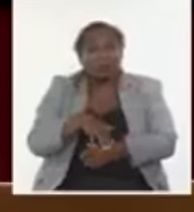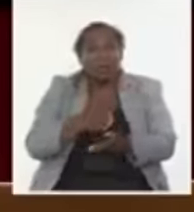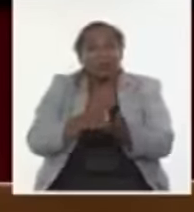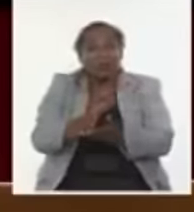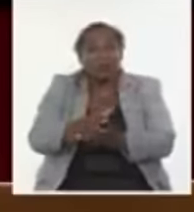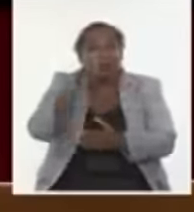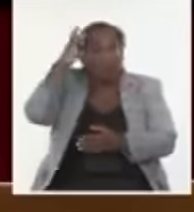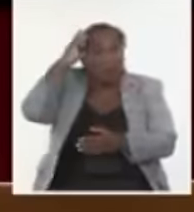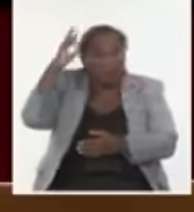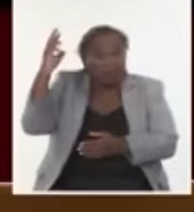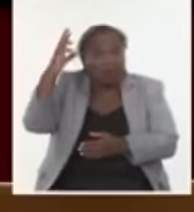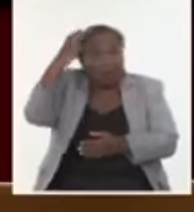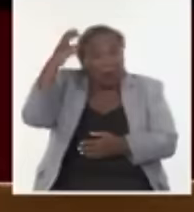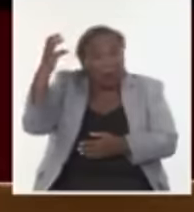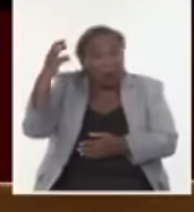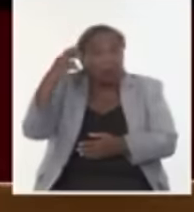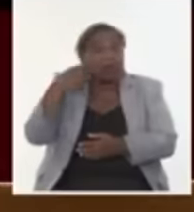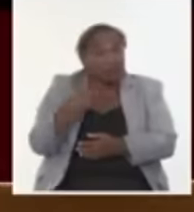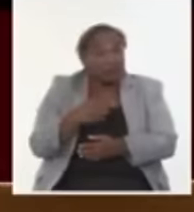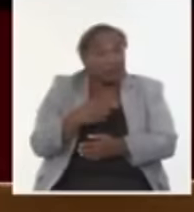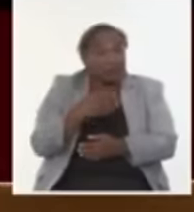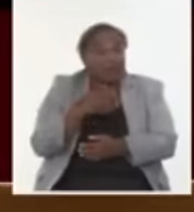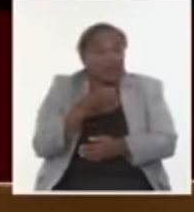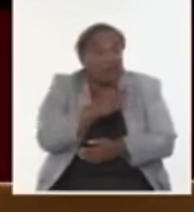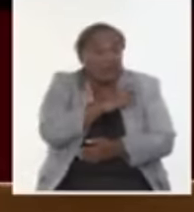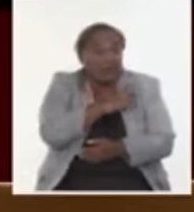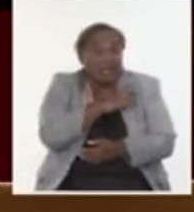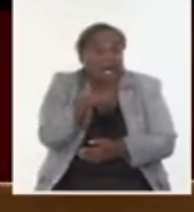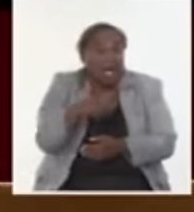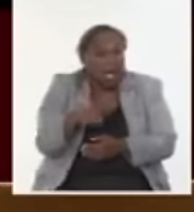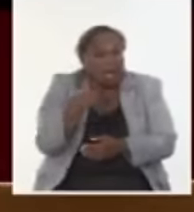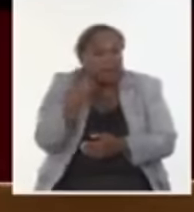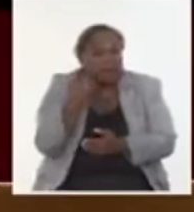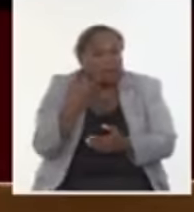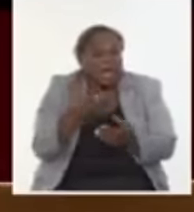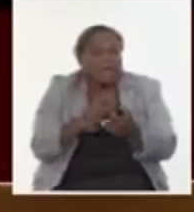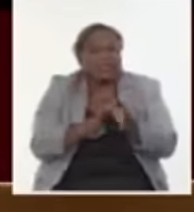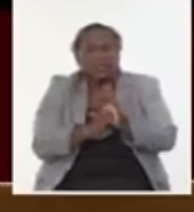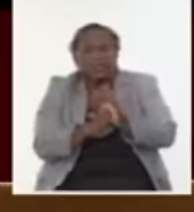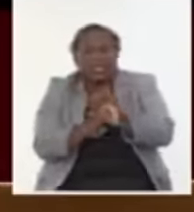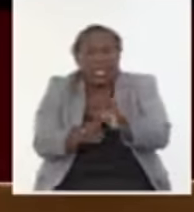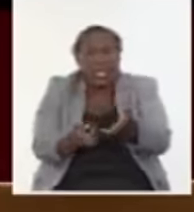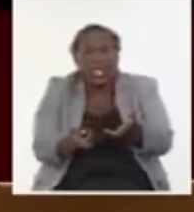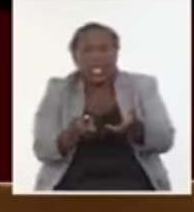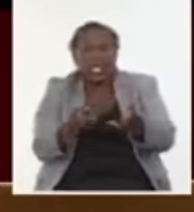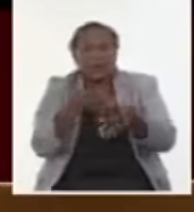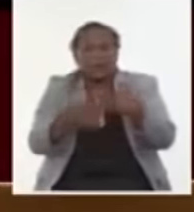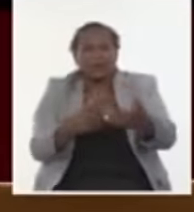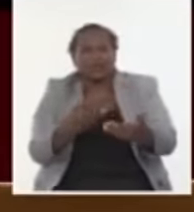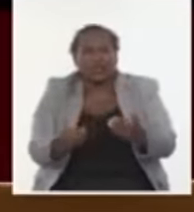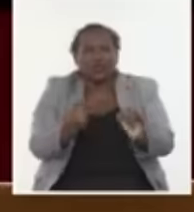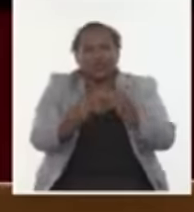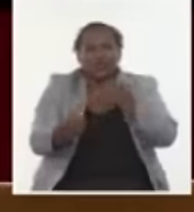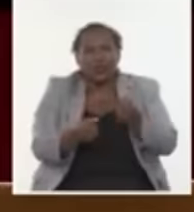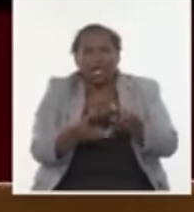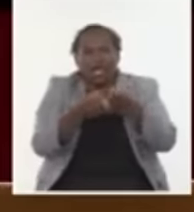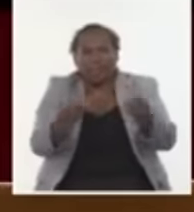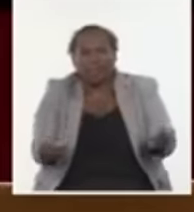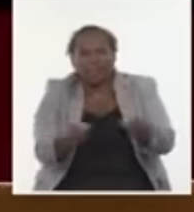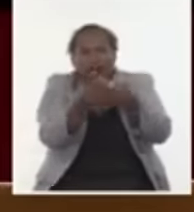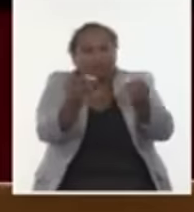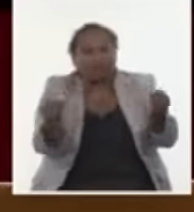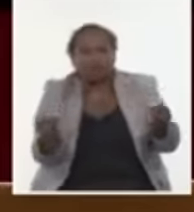gobierno. De ahí la importancia de conducir ese proceso, de controlar para qué entregamos las tierras, de contratar